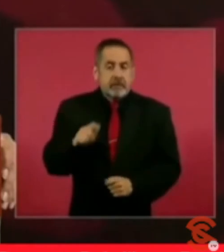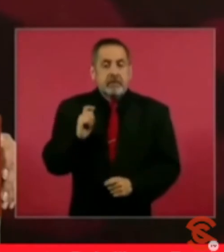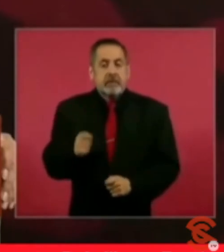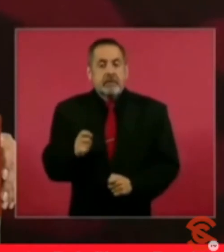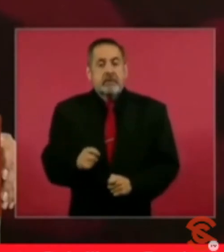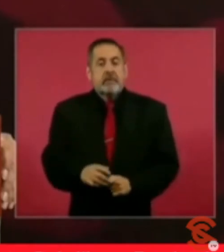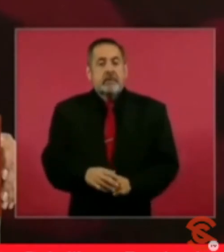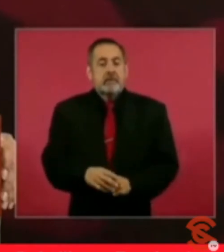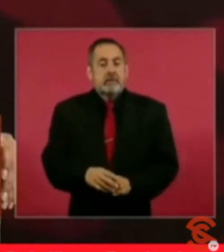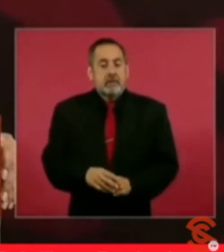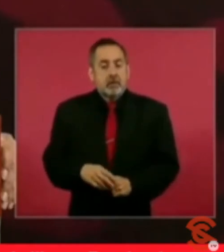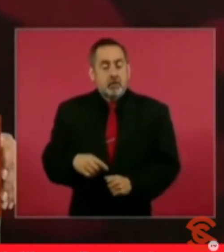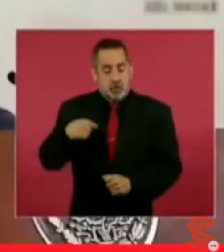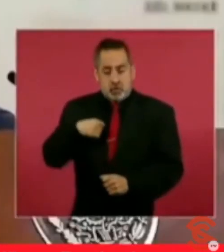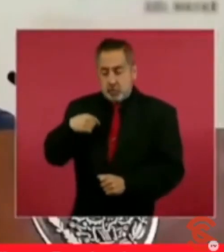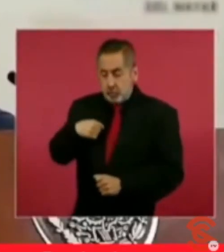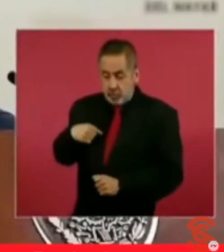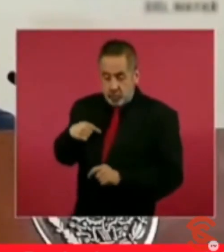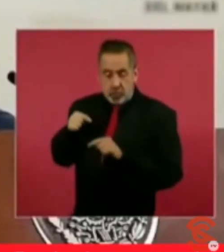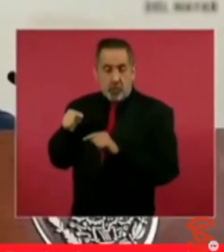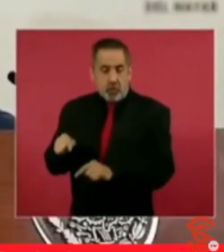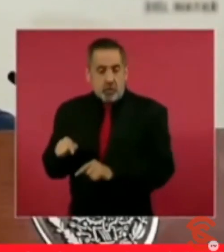que cuando soy